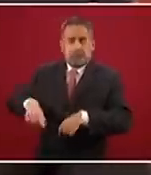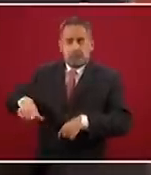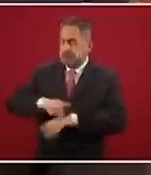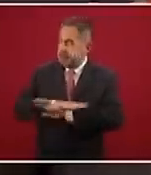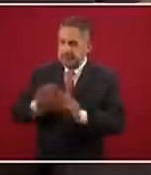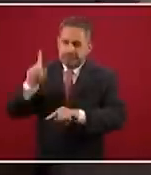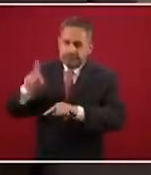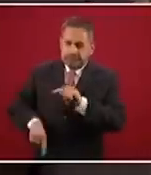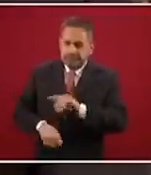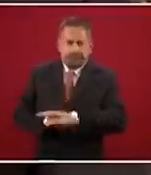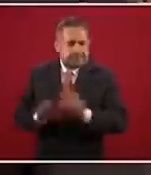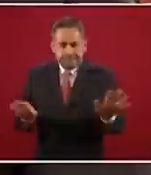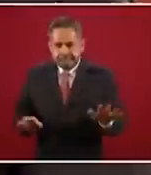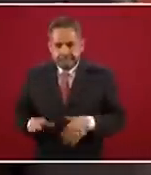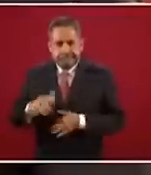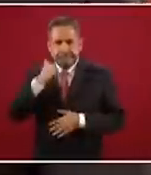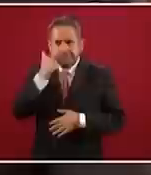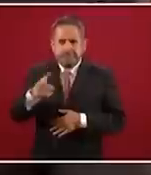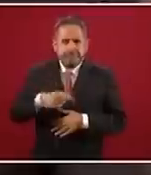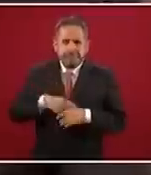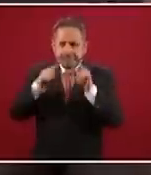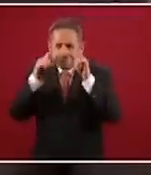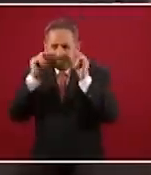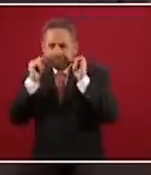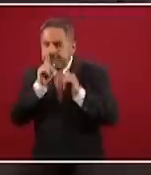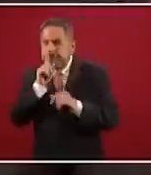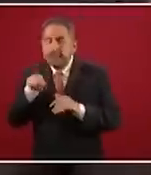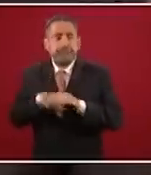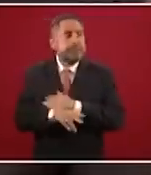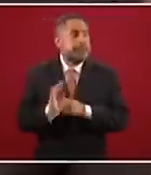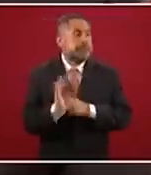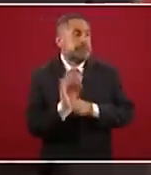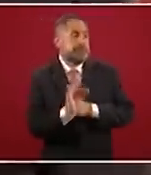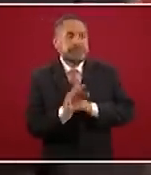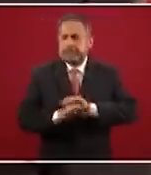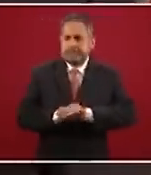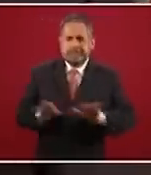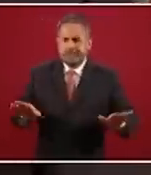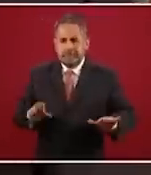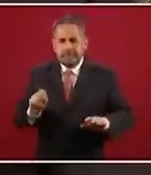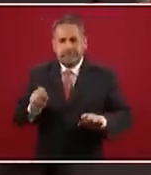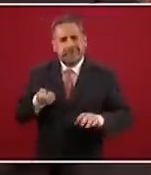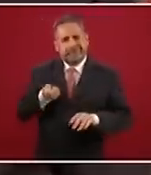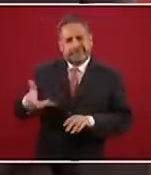No queremos mapaches, no queremos